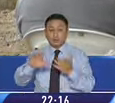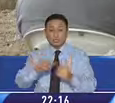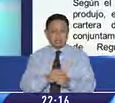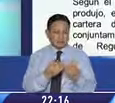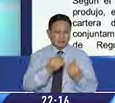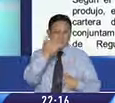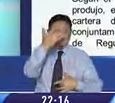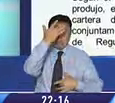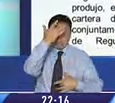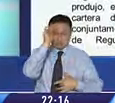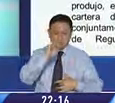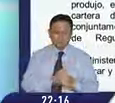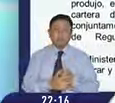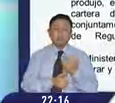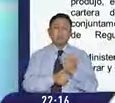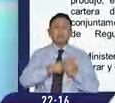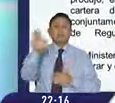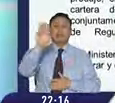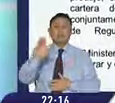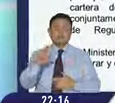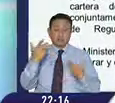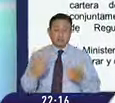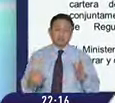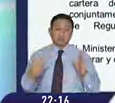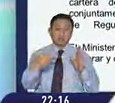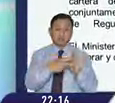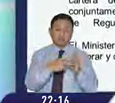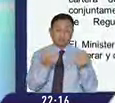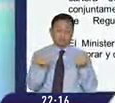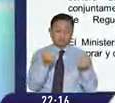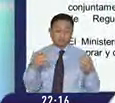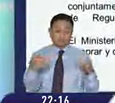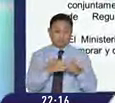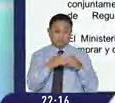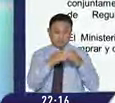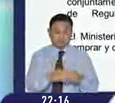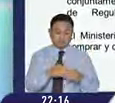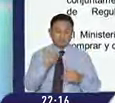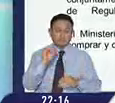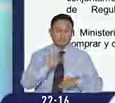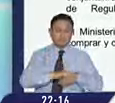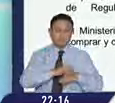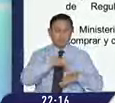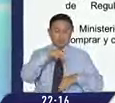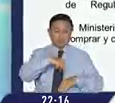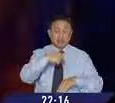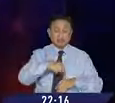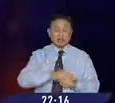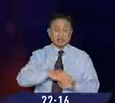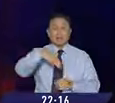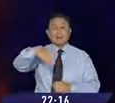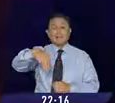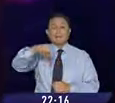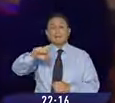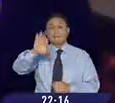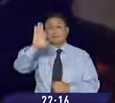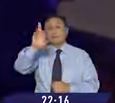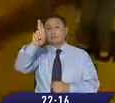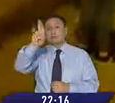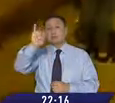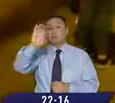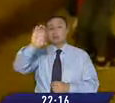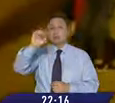intoxicados. El Ministerio de Salud informó que activó el puesto de mando unificado por alerta de consumo de alcohol metílico. Han iniciado los